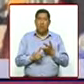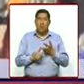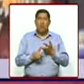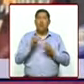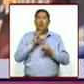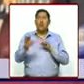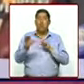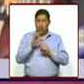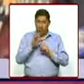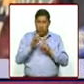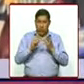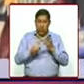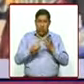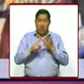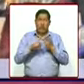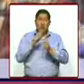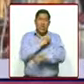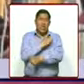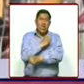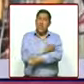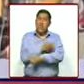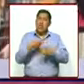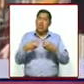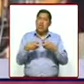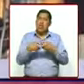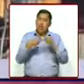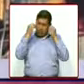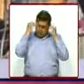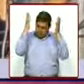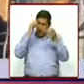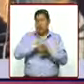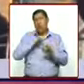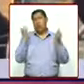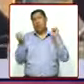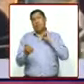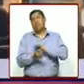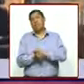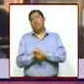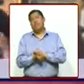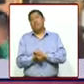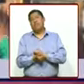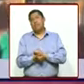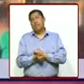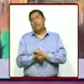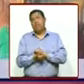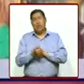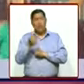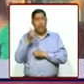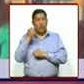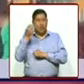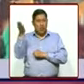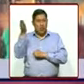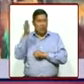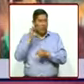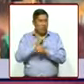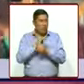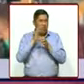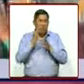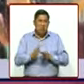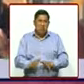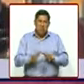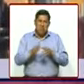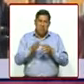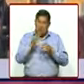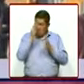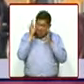cultura y energía. Ojalá puede cambiar a esos ortodoxos conservadores,